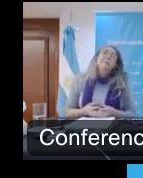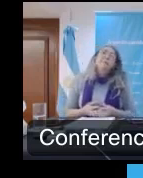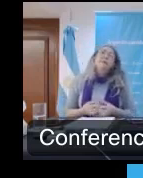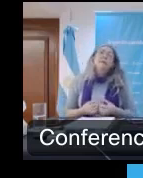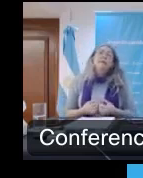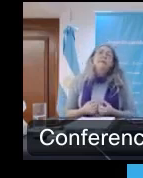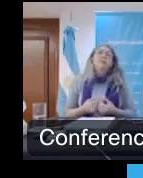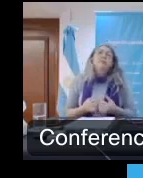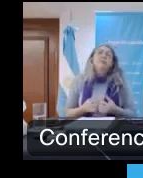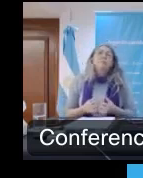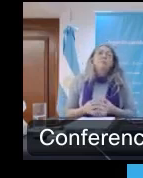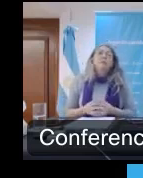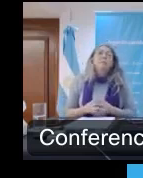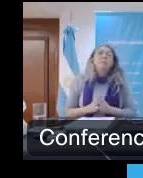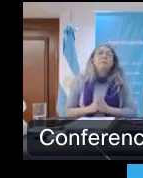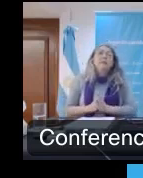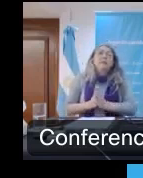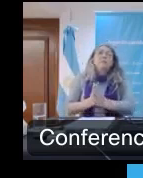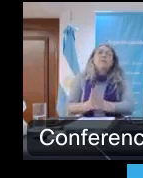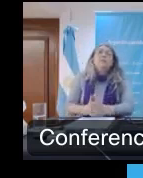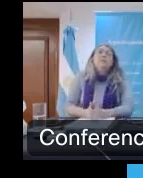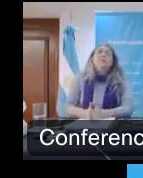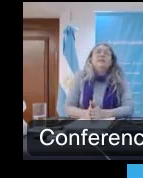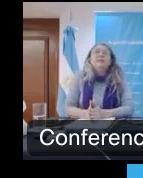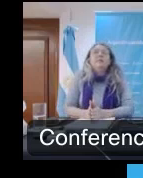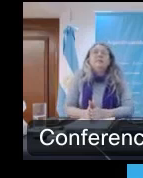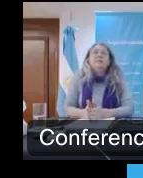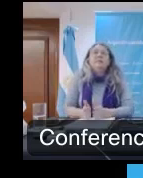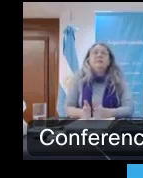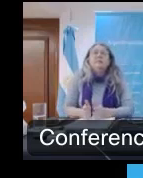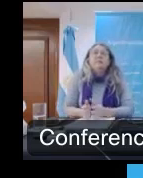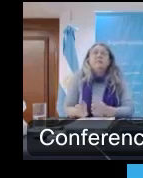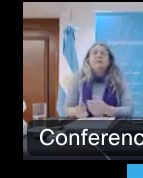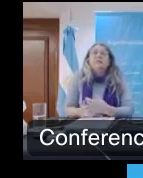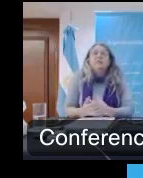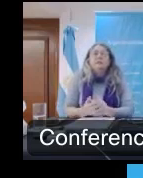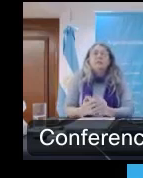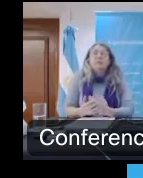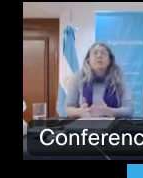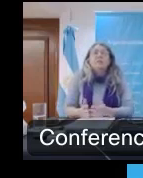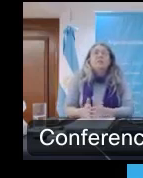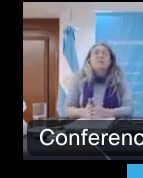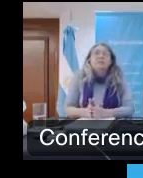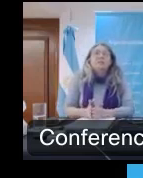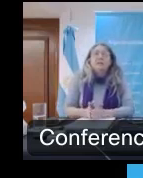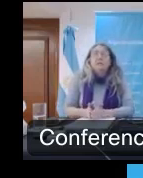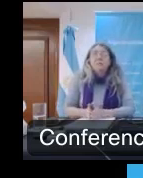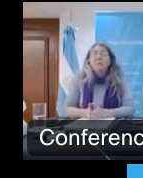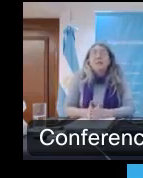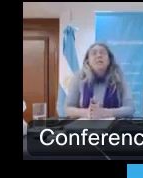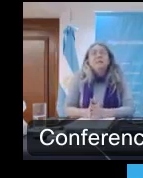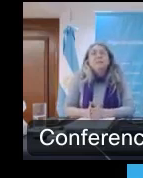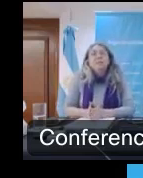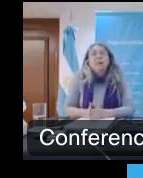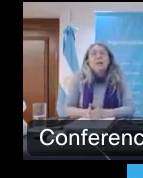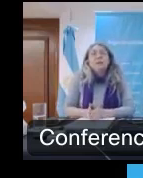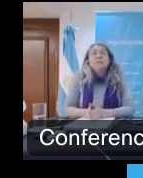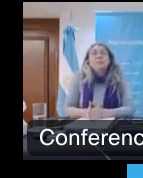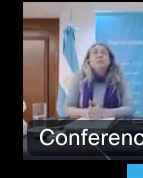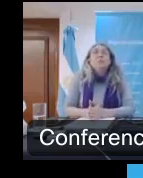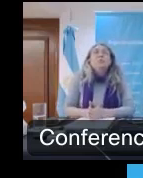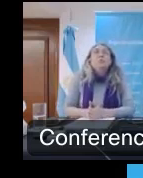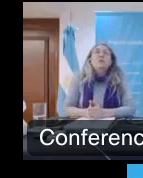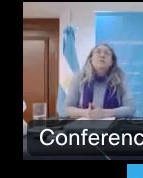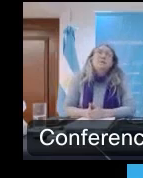protegida en contra de su voluntad. Pero la ley claramente dice que estos tratamientos tienen que ser